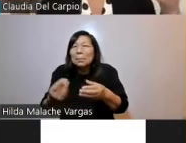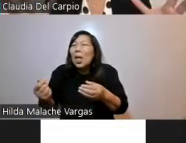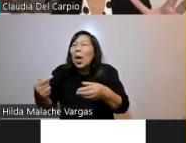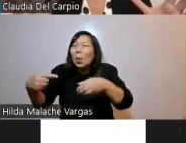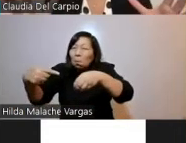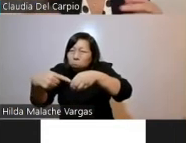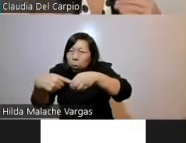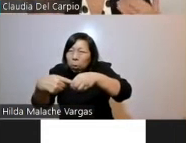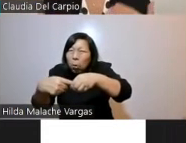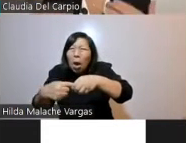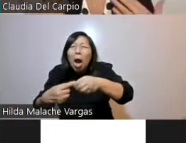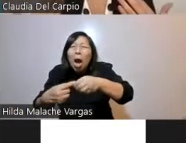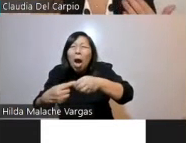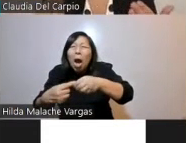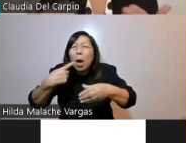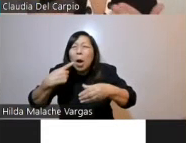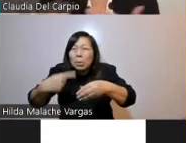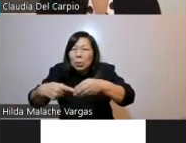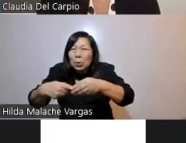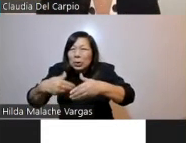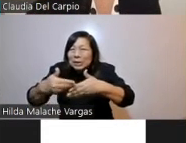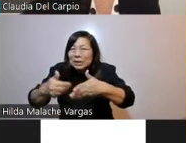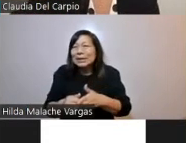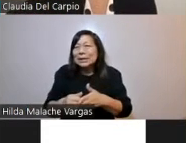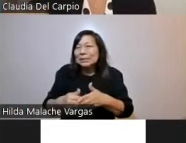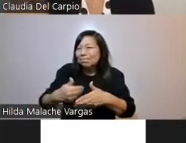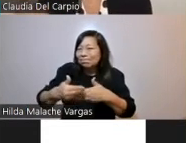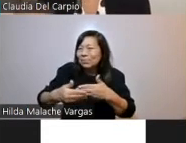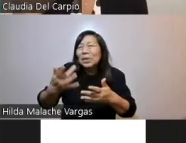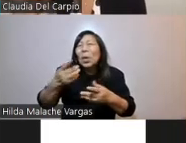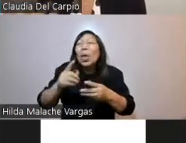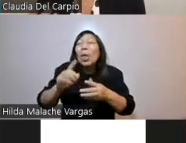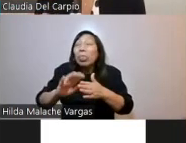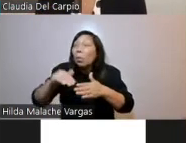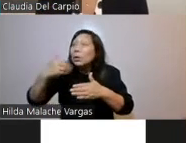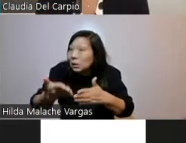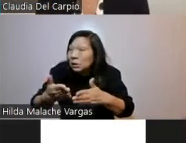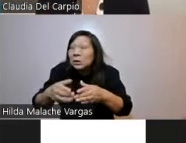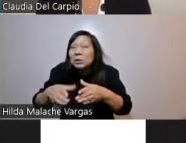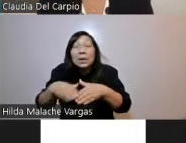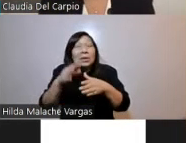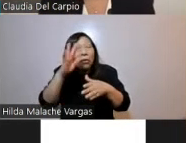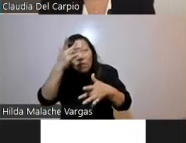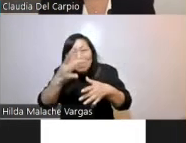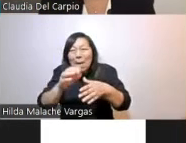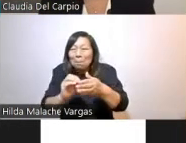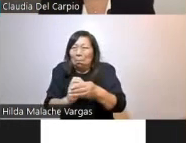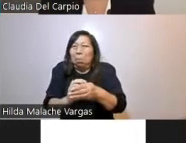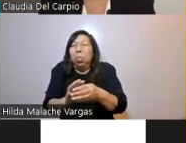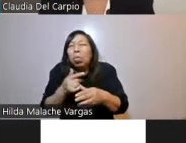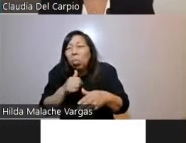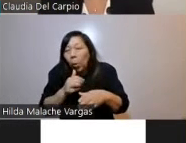en conjunto puede producir o desencadenarte una infección. De por sí, las relaciones sexuales no deberían